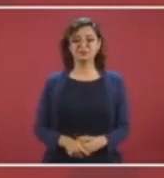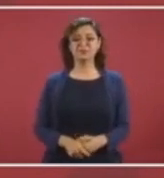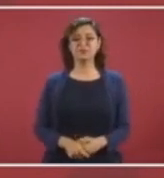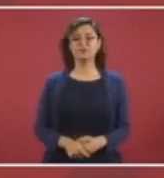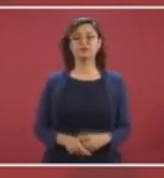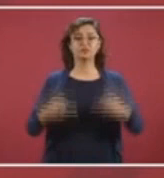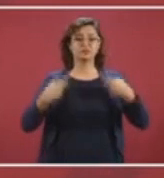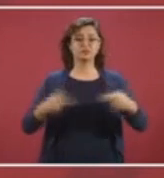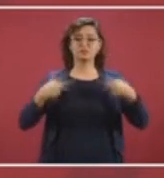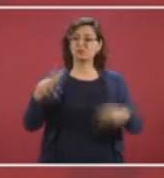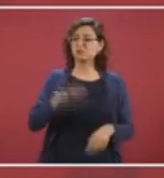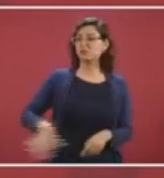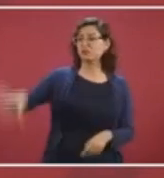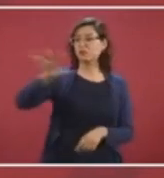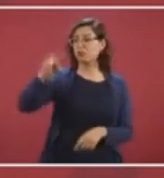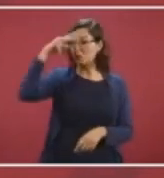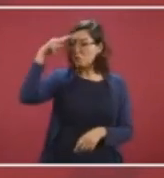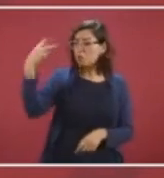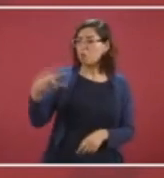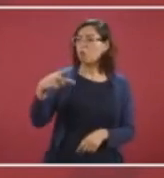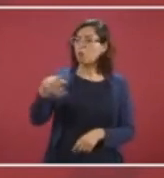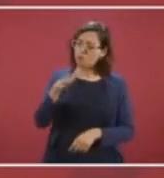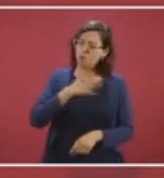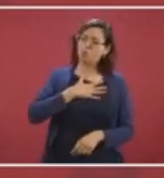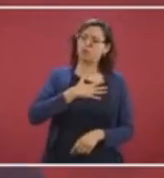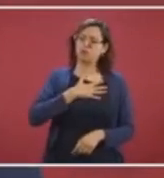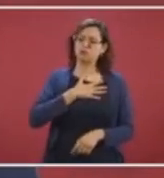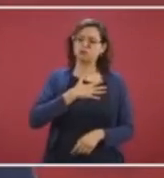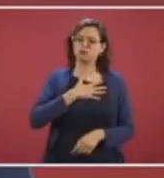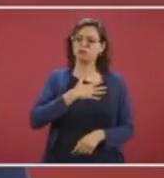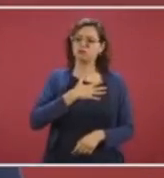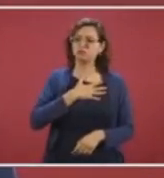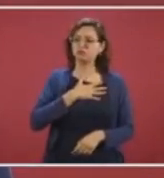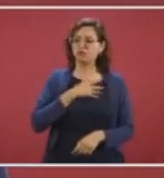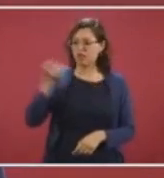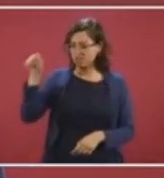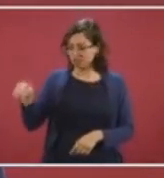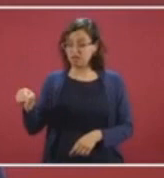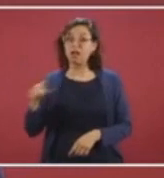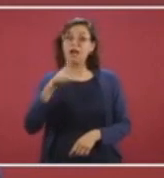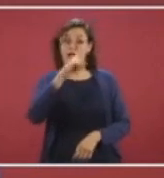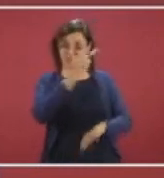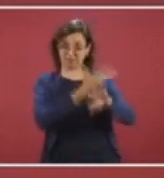mi pueblo, decirle a los mexicanos de aquí y de allá,